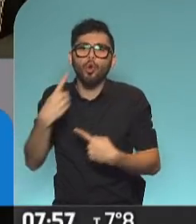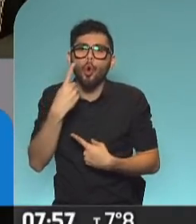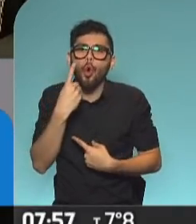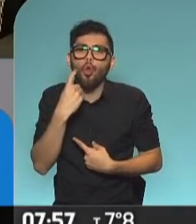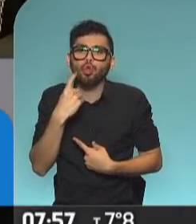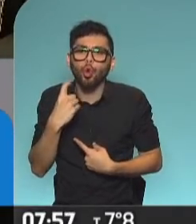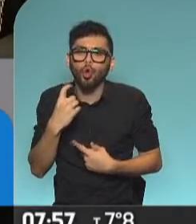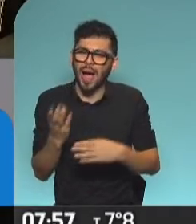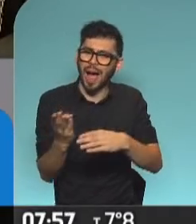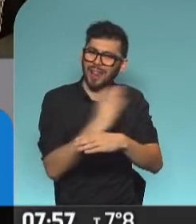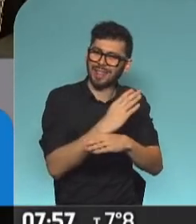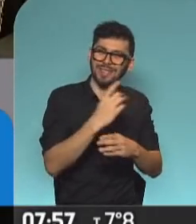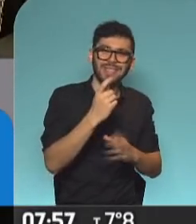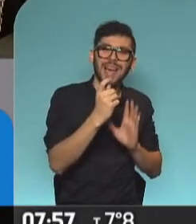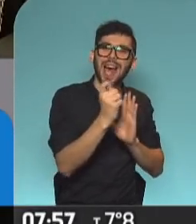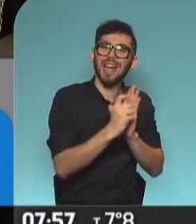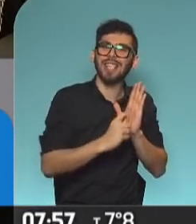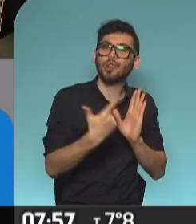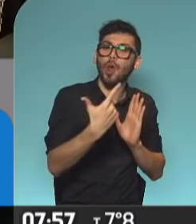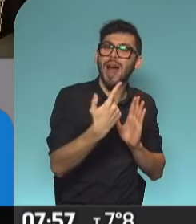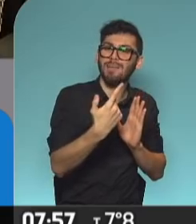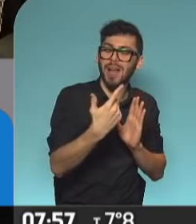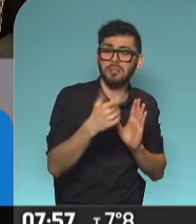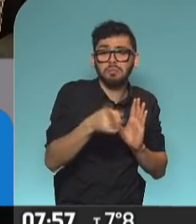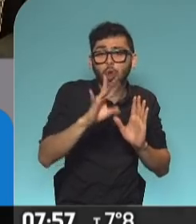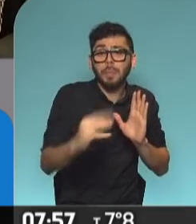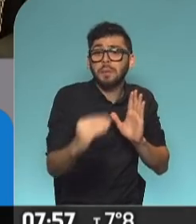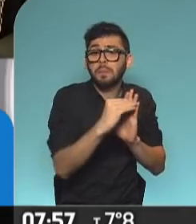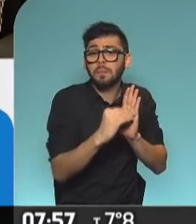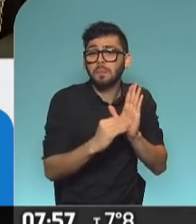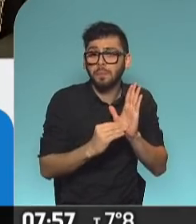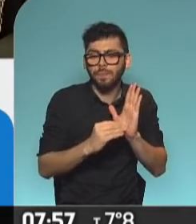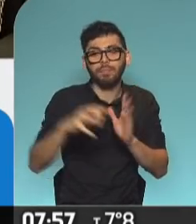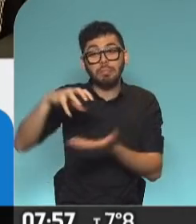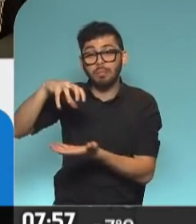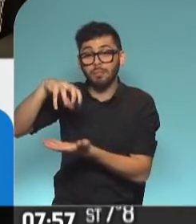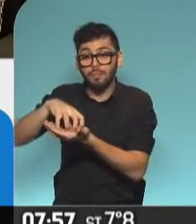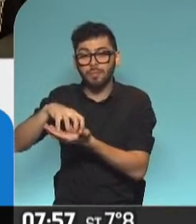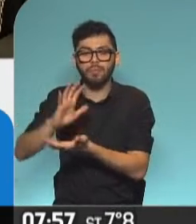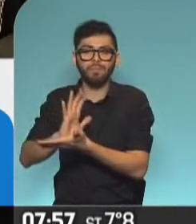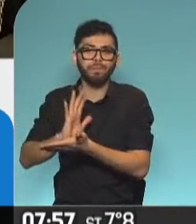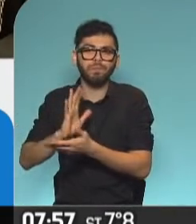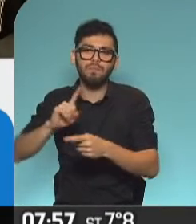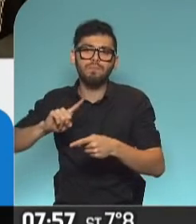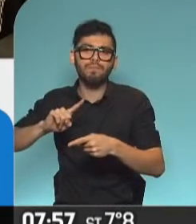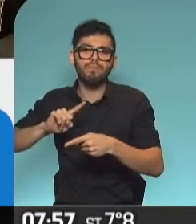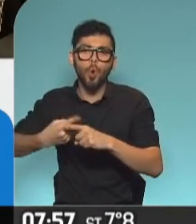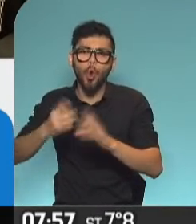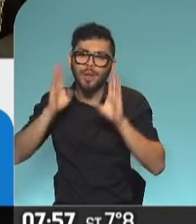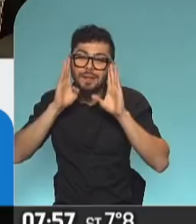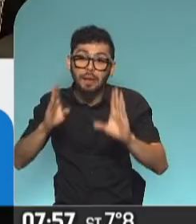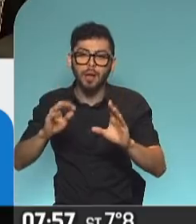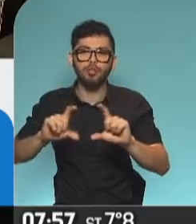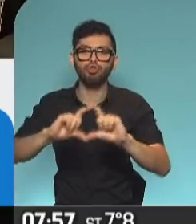el antiguo registro, que digamos su principal función era registrar, es tener una política activa para disminuir la violencia